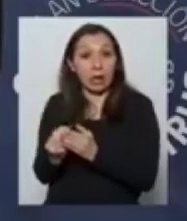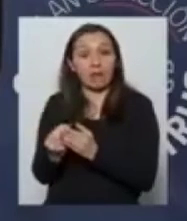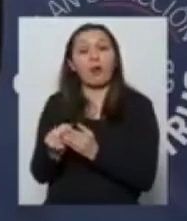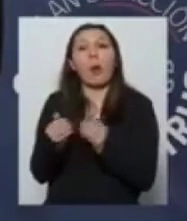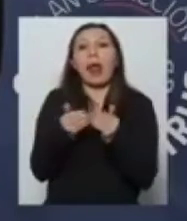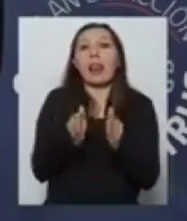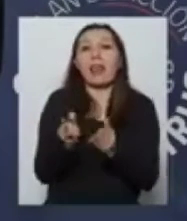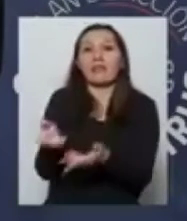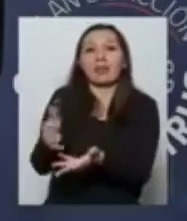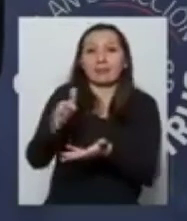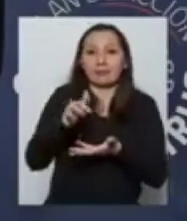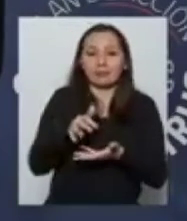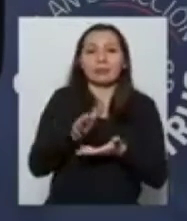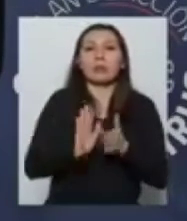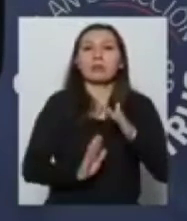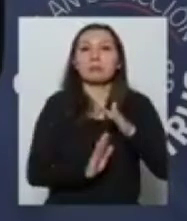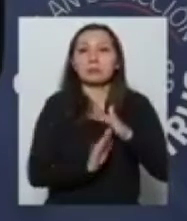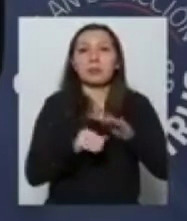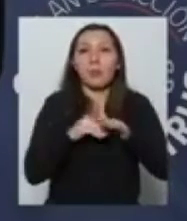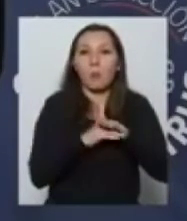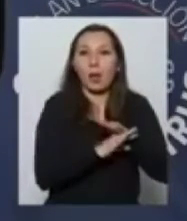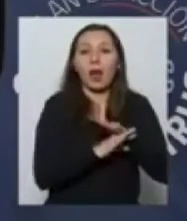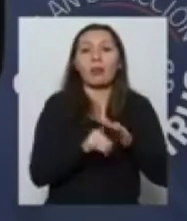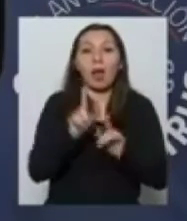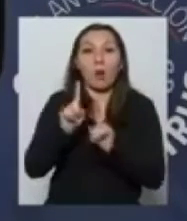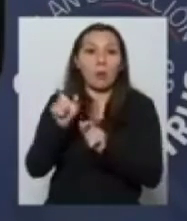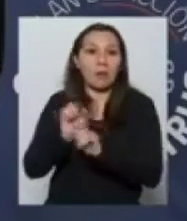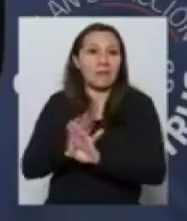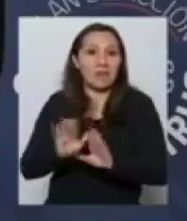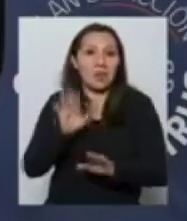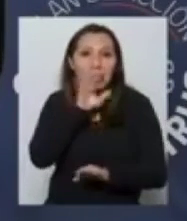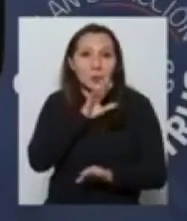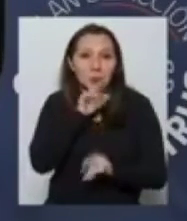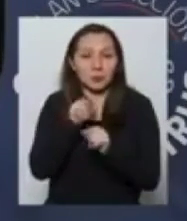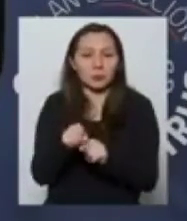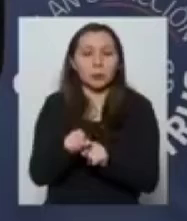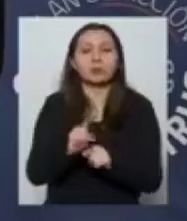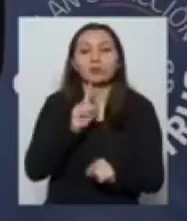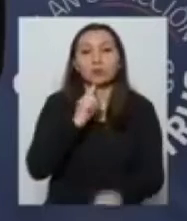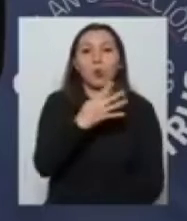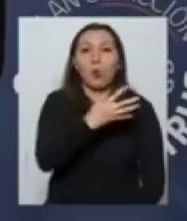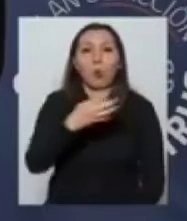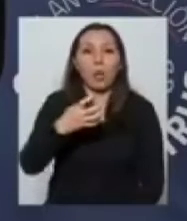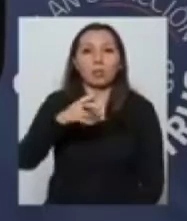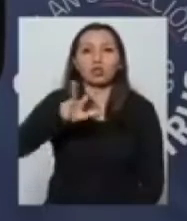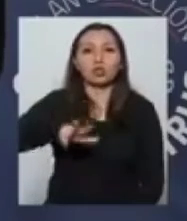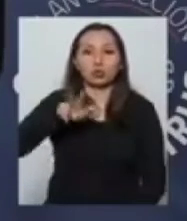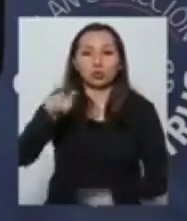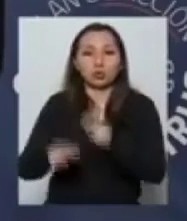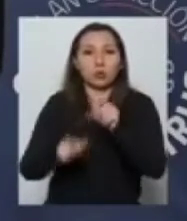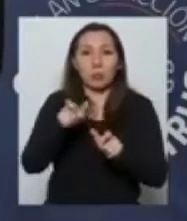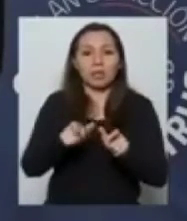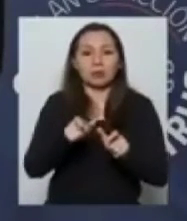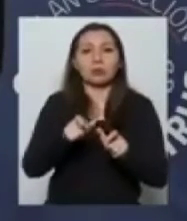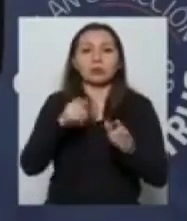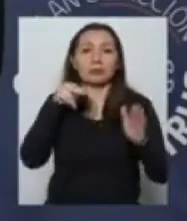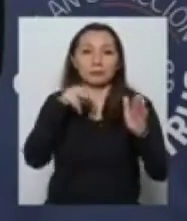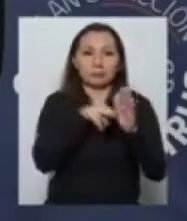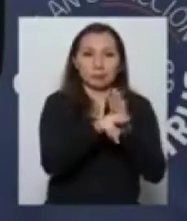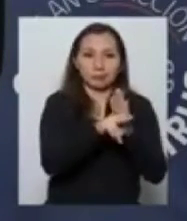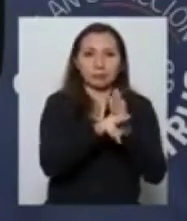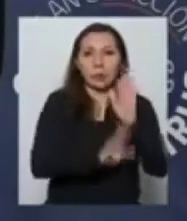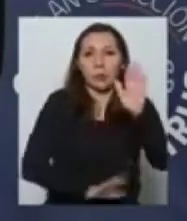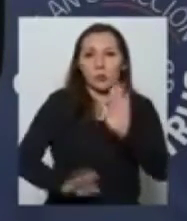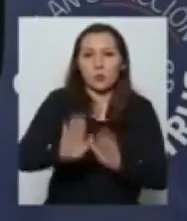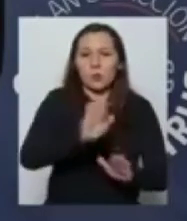han dejado de necesitar este dispositivo. Tenemos 418 pacientes en unidades de